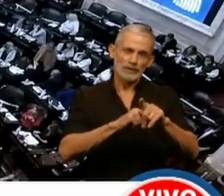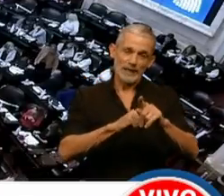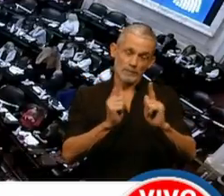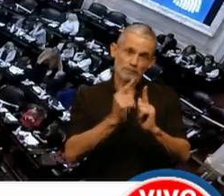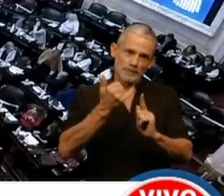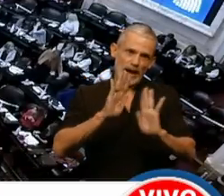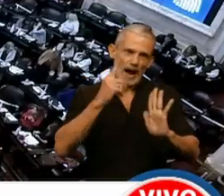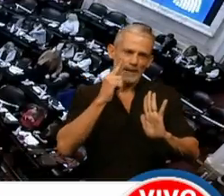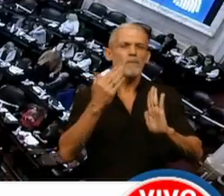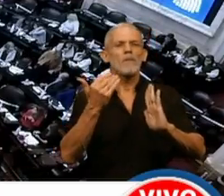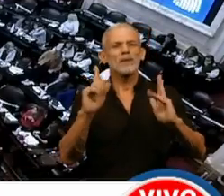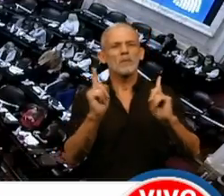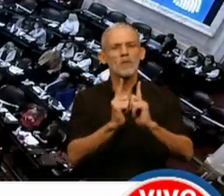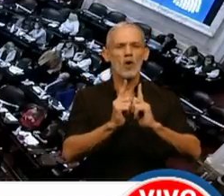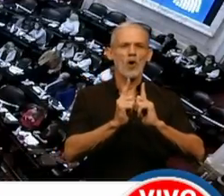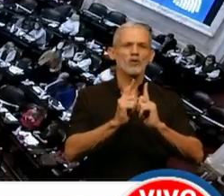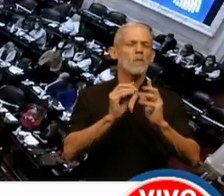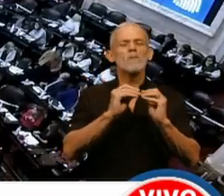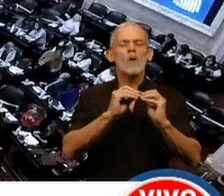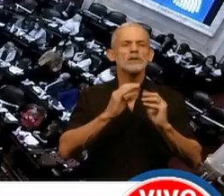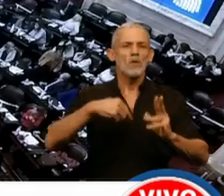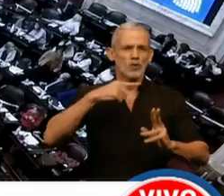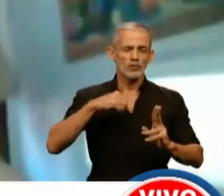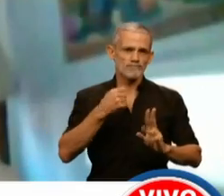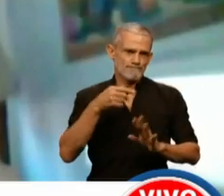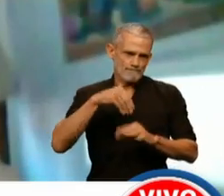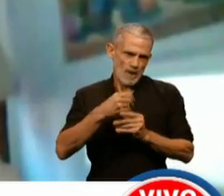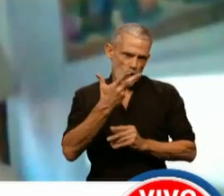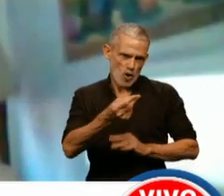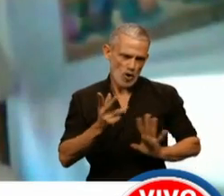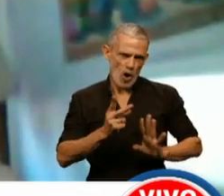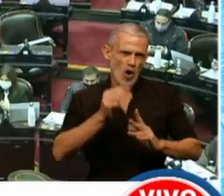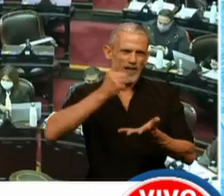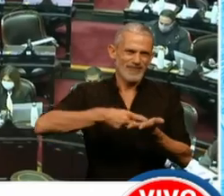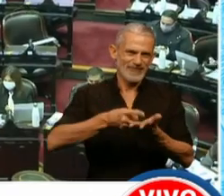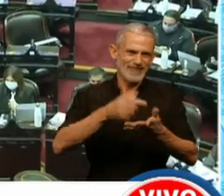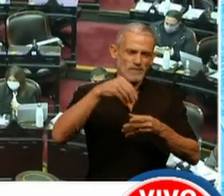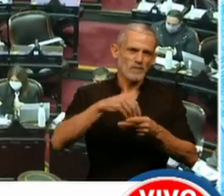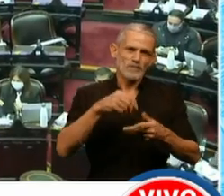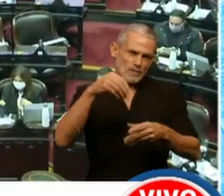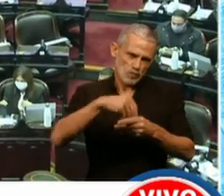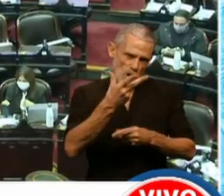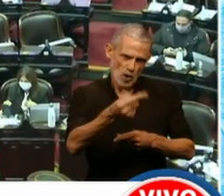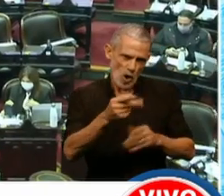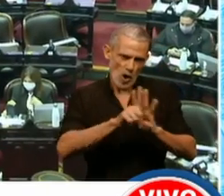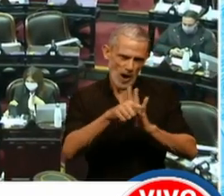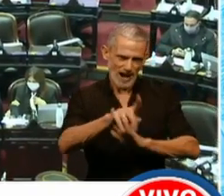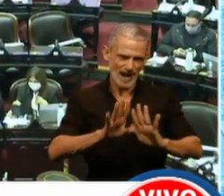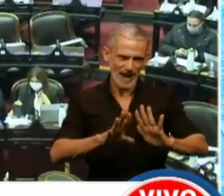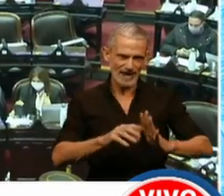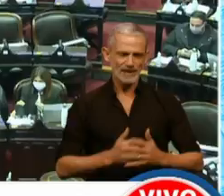que tenemos el motivo de nuestro rechazo al dictamen de mayoría vamos a votar en forma negativa